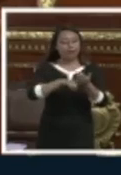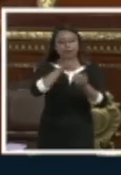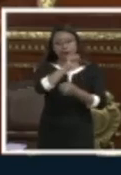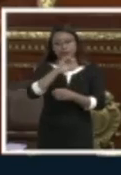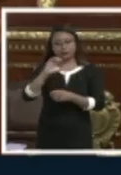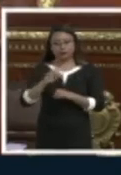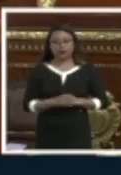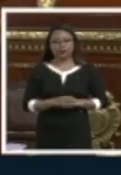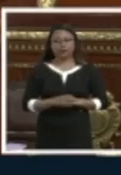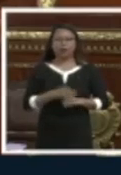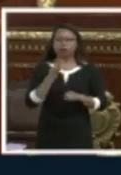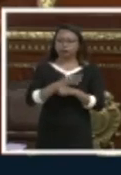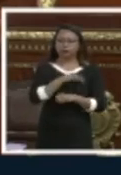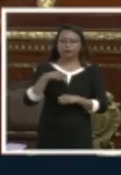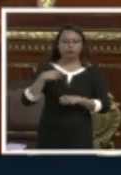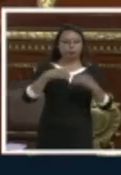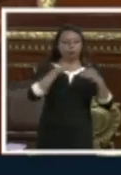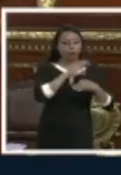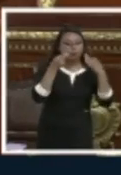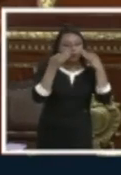Hay resultados visibles,